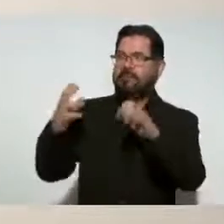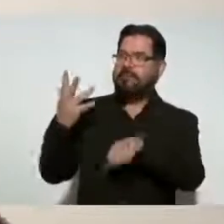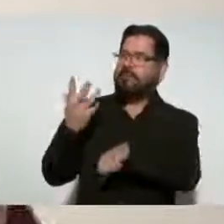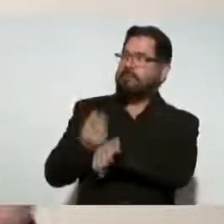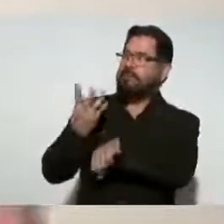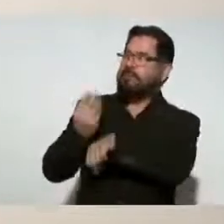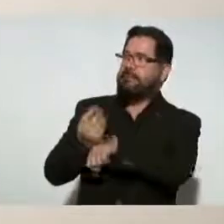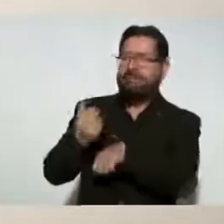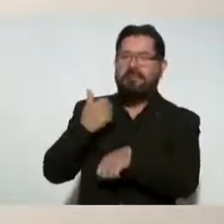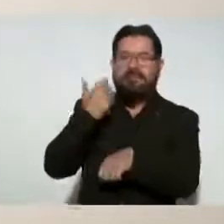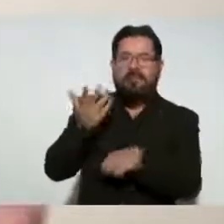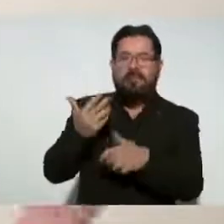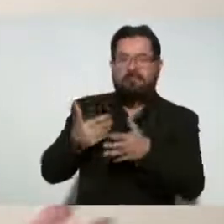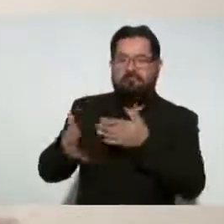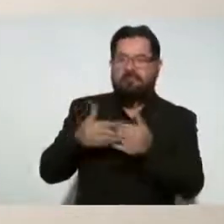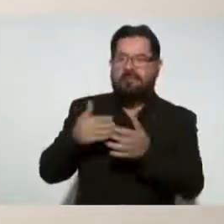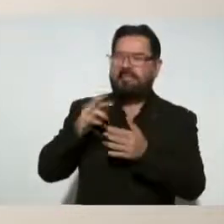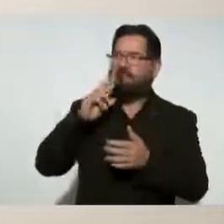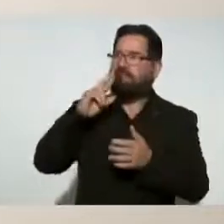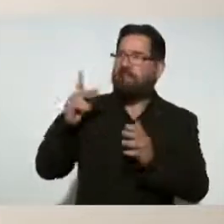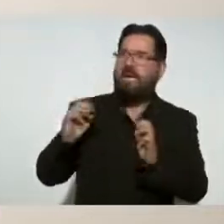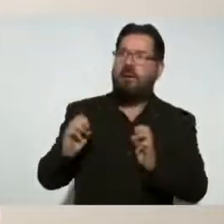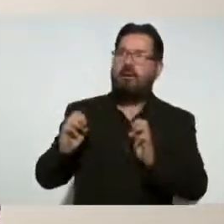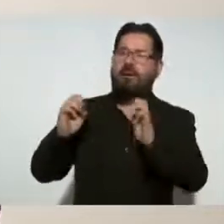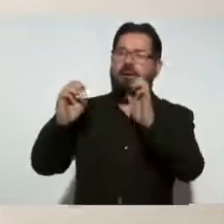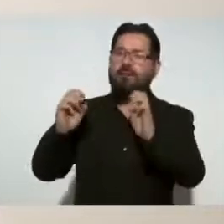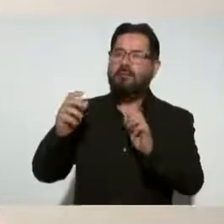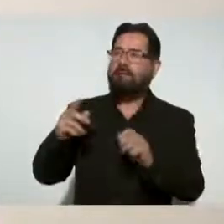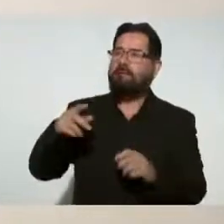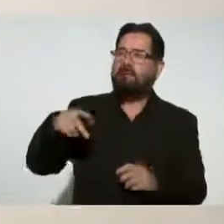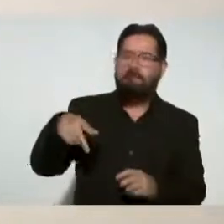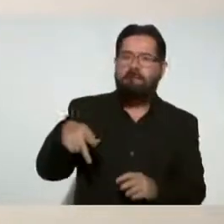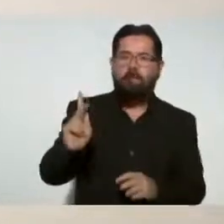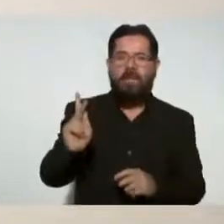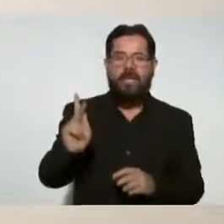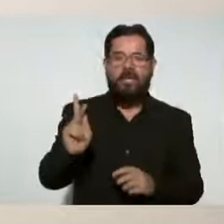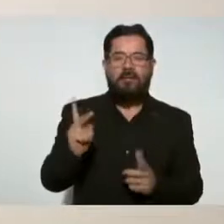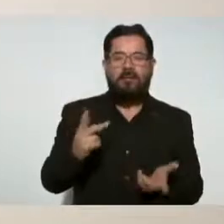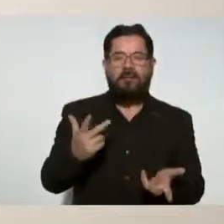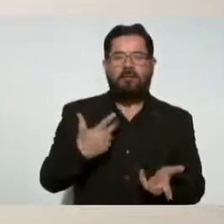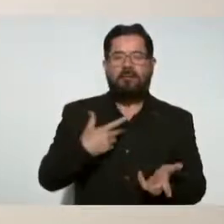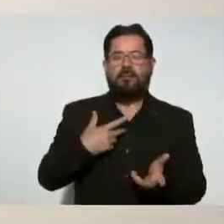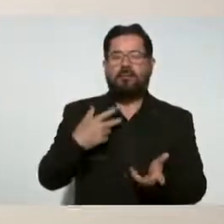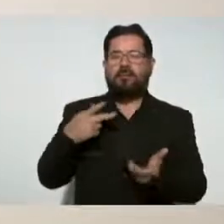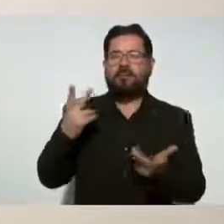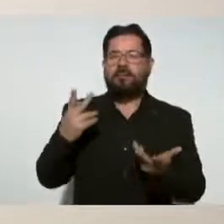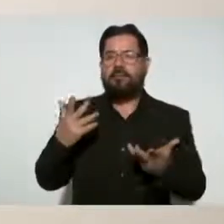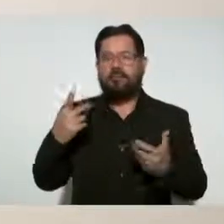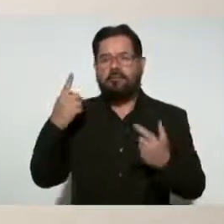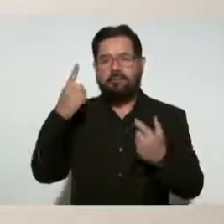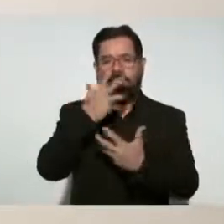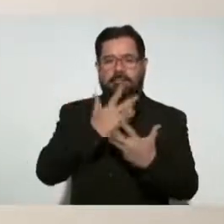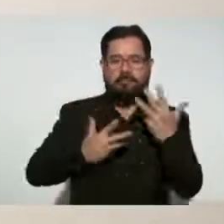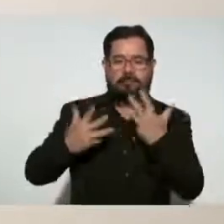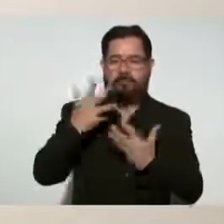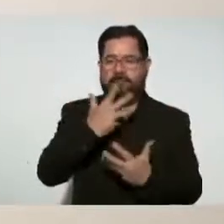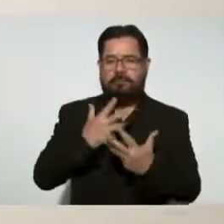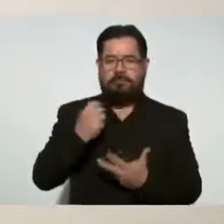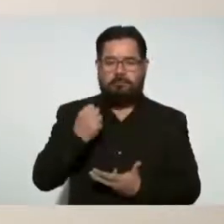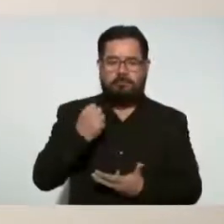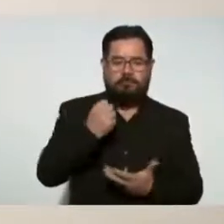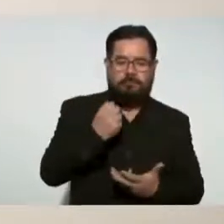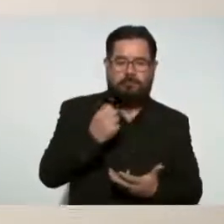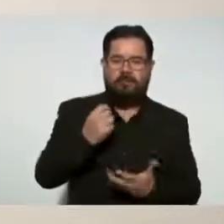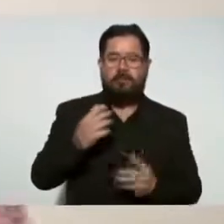modernizarlo, para que estuviese mejor, y lo está, de hecho, pero fue definitivamente insuficiente para la población